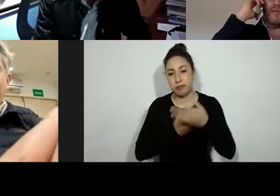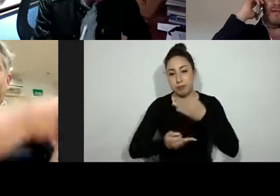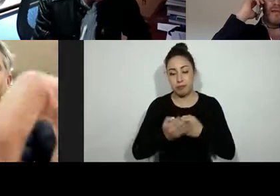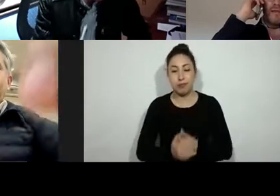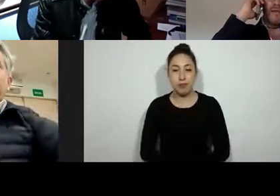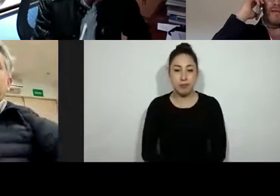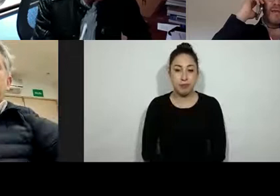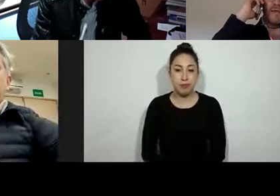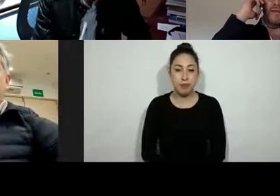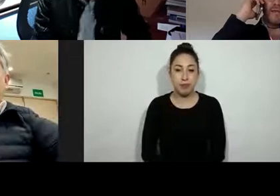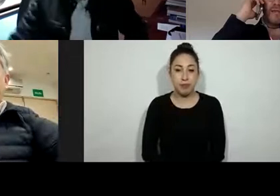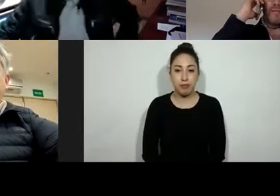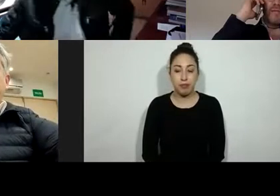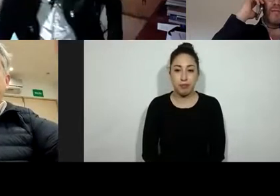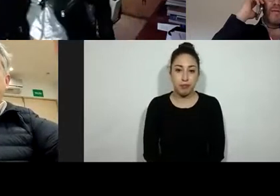Presidenta.